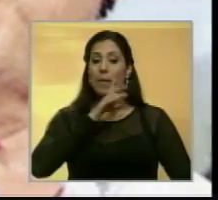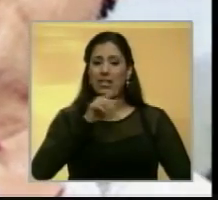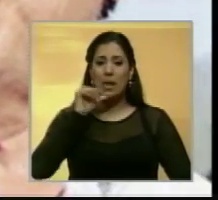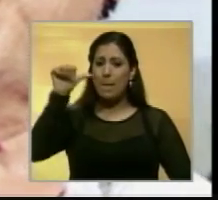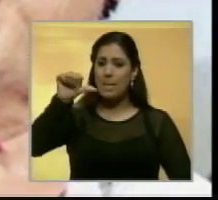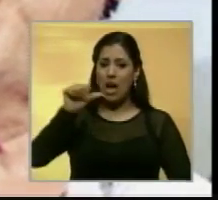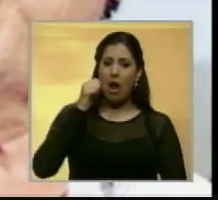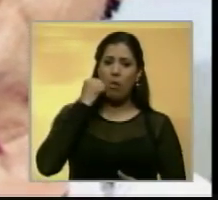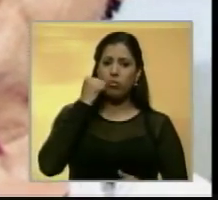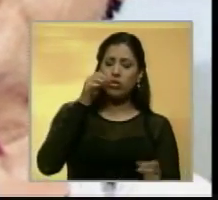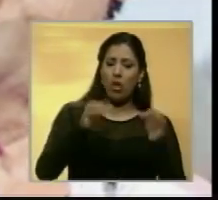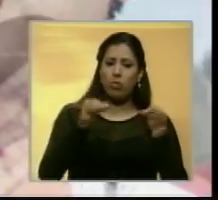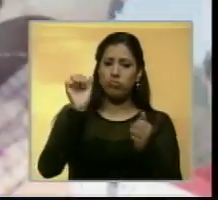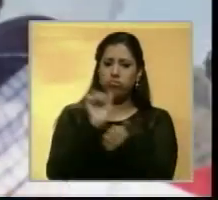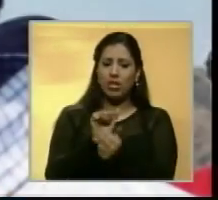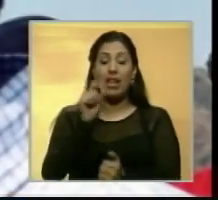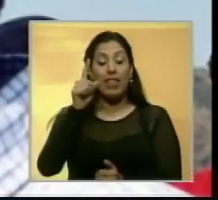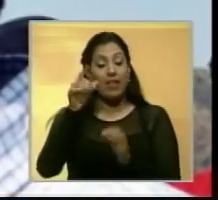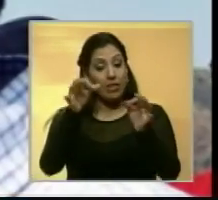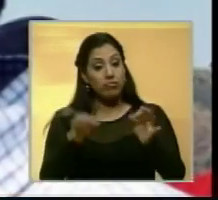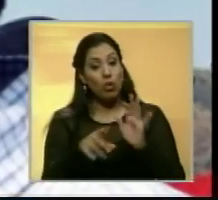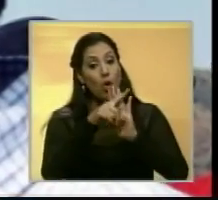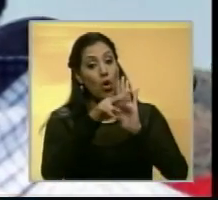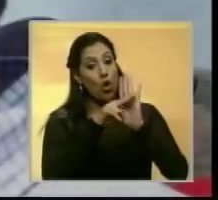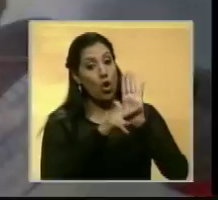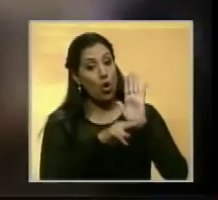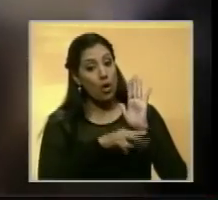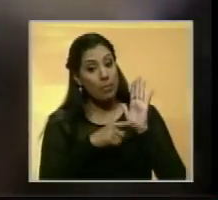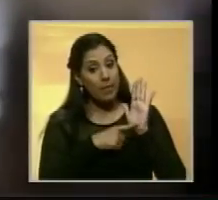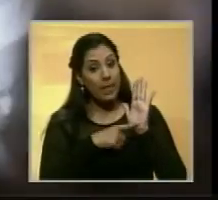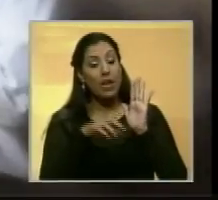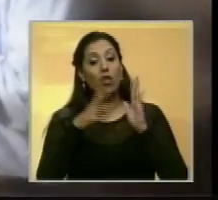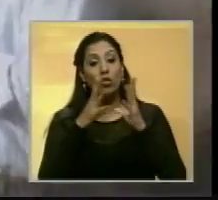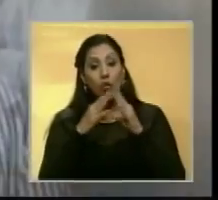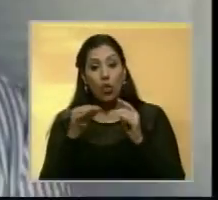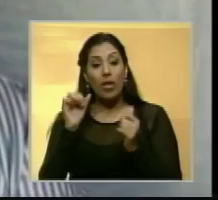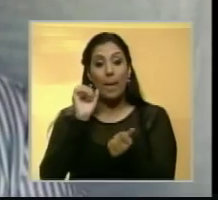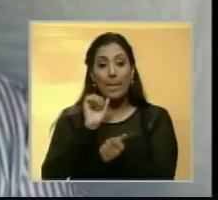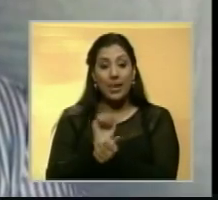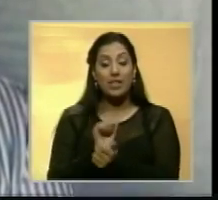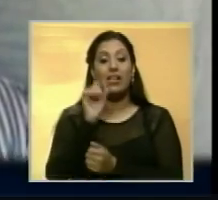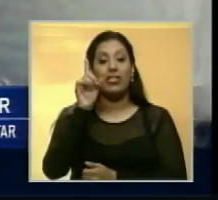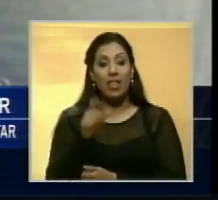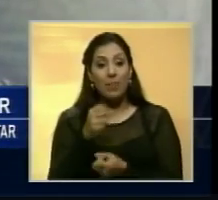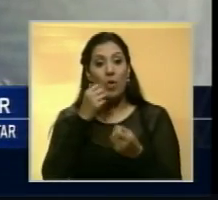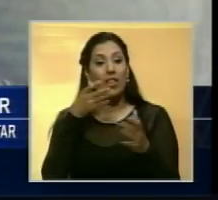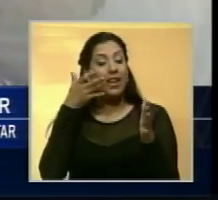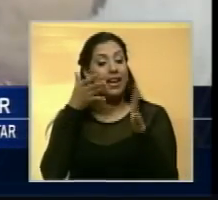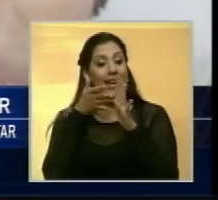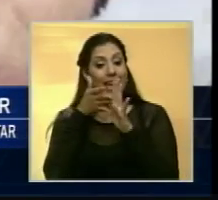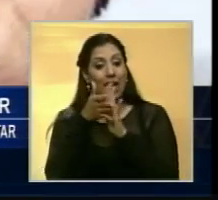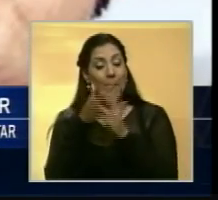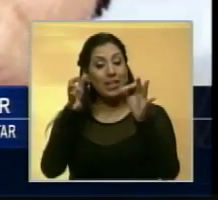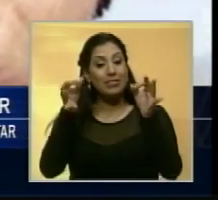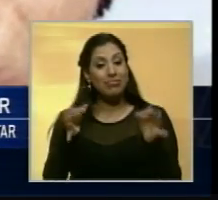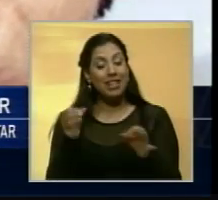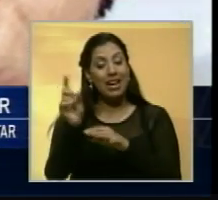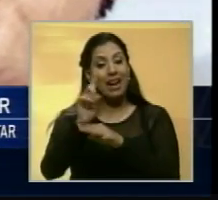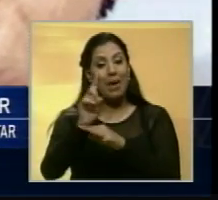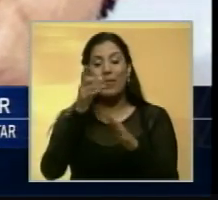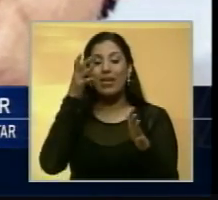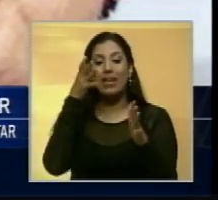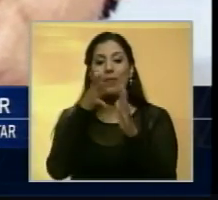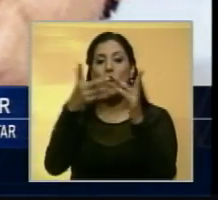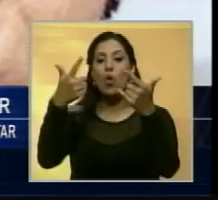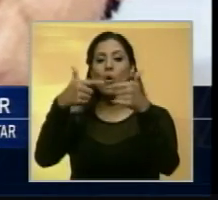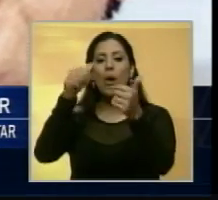anómalo, garantizar las normas mínimas que deben observarse en toda detención y dar a conocer de manera inmediata